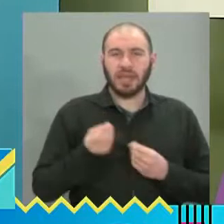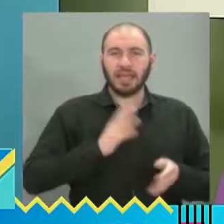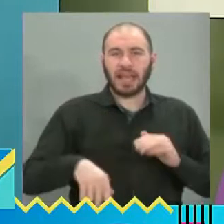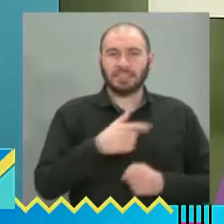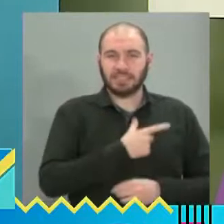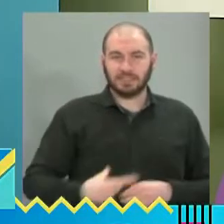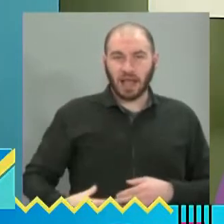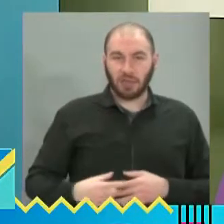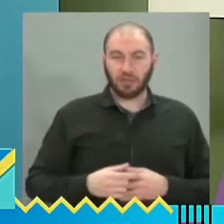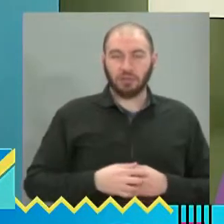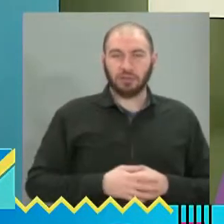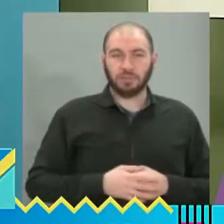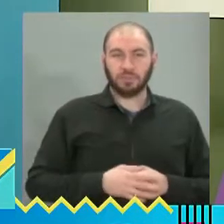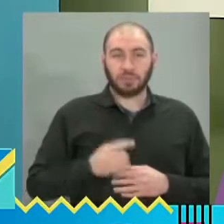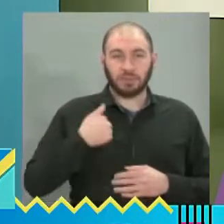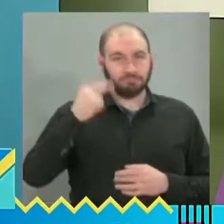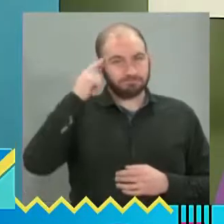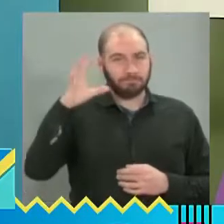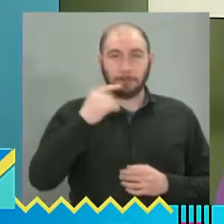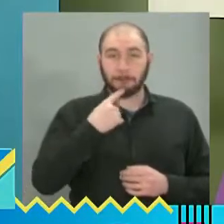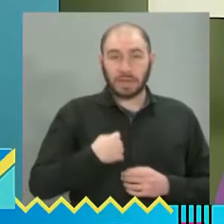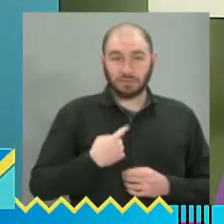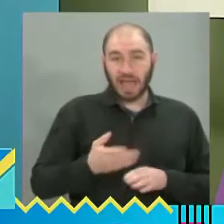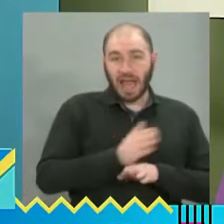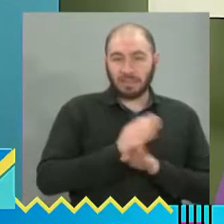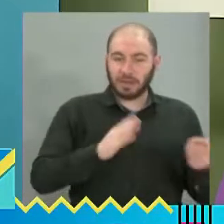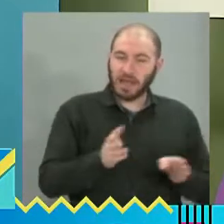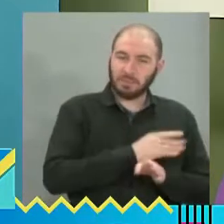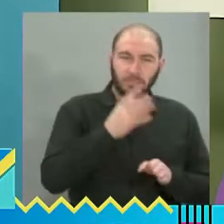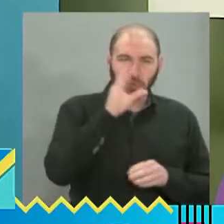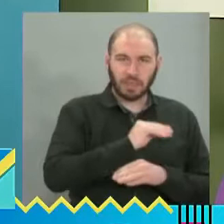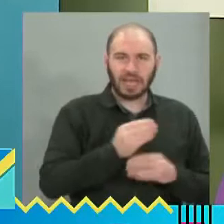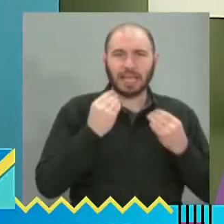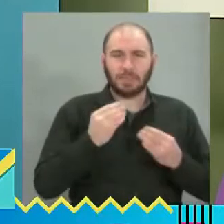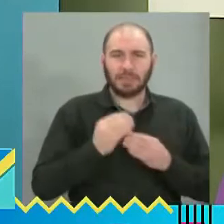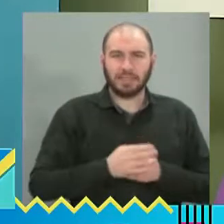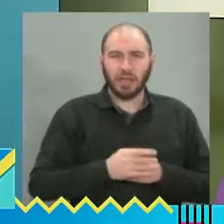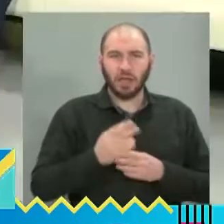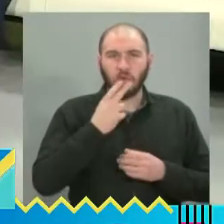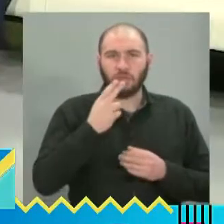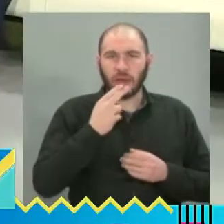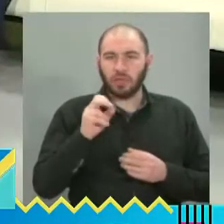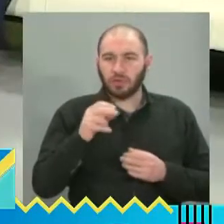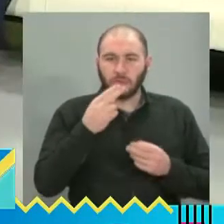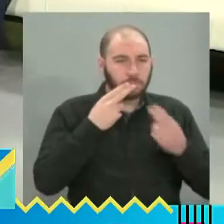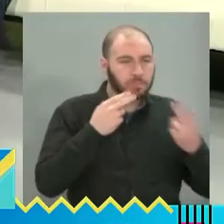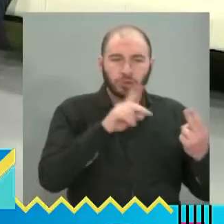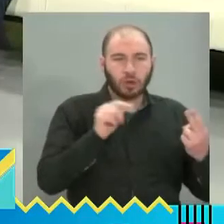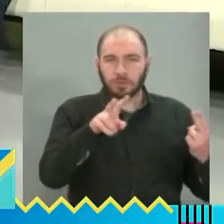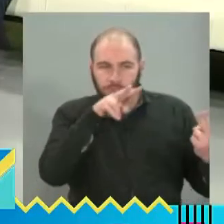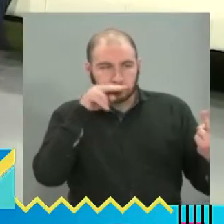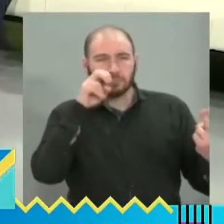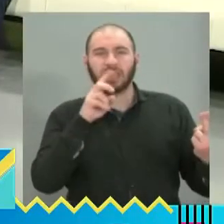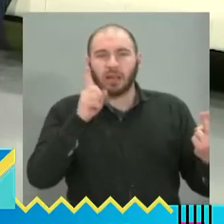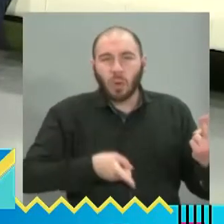el Estado, quería no olvidarme una pregunta que me había olvidado en bloques anteriores, que es ¿qué pasa con los fumadores pasivos? ¿Sí? Porque hemos